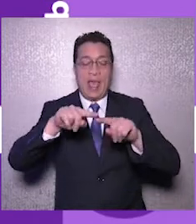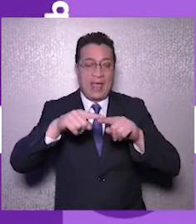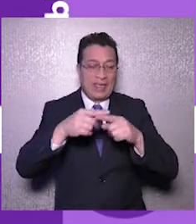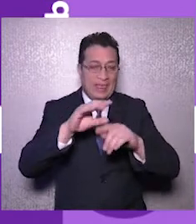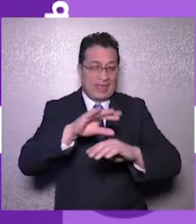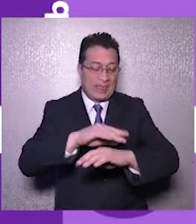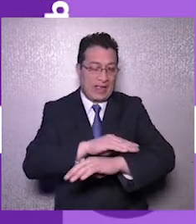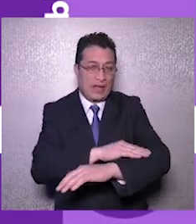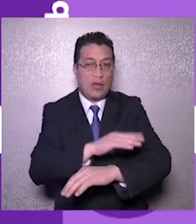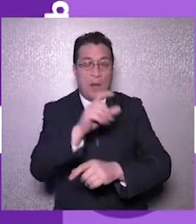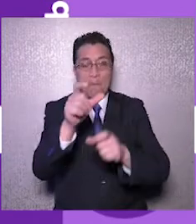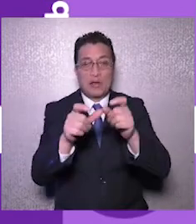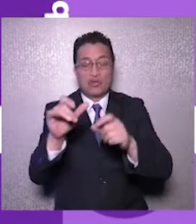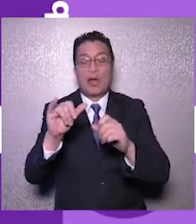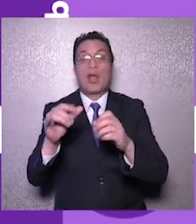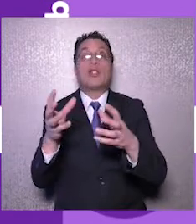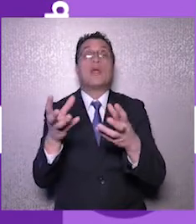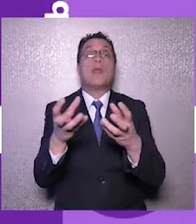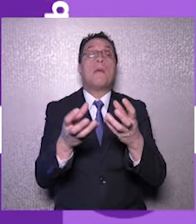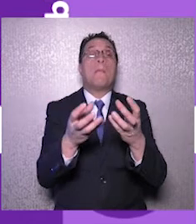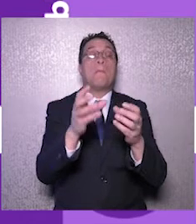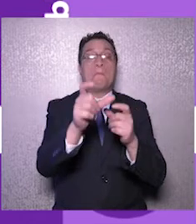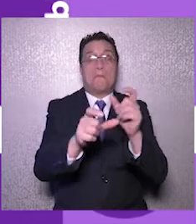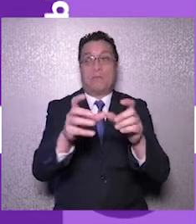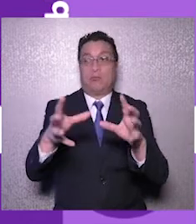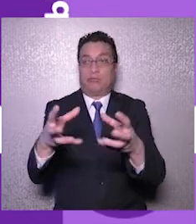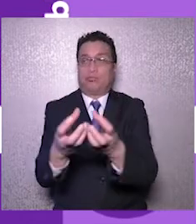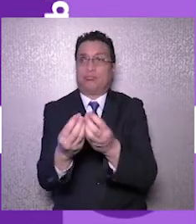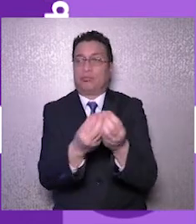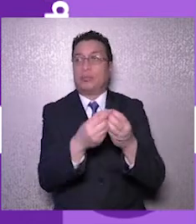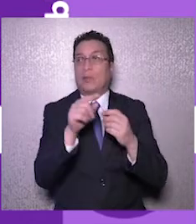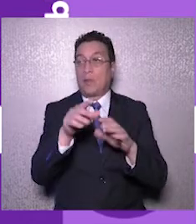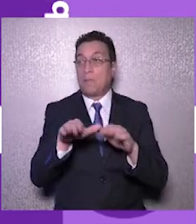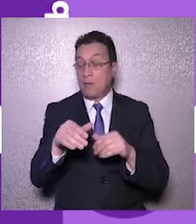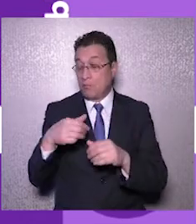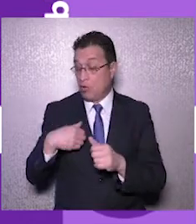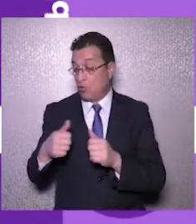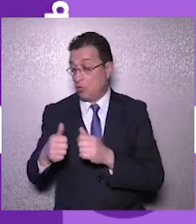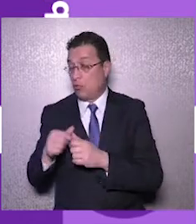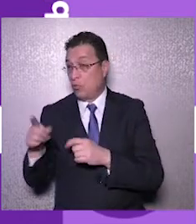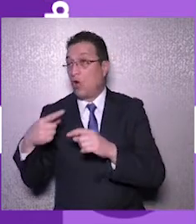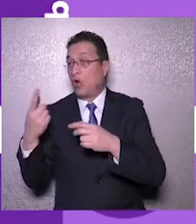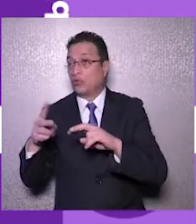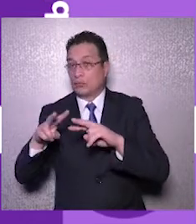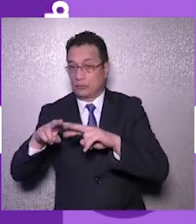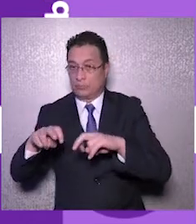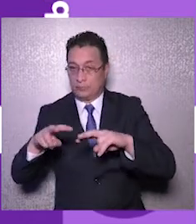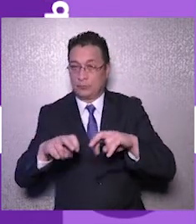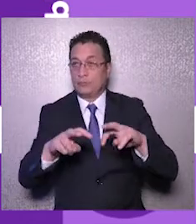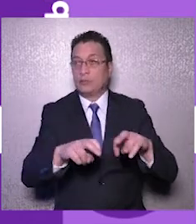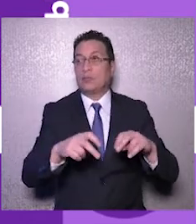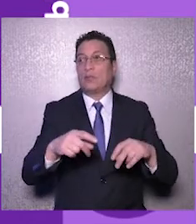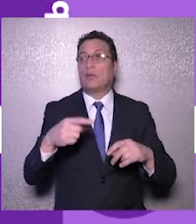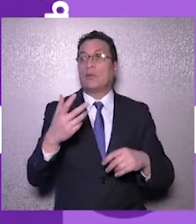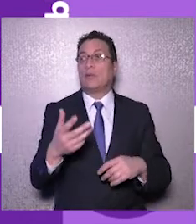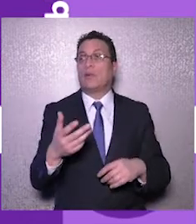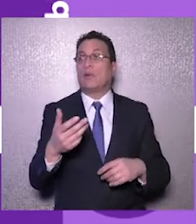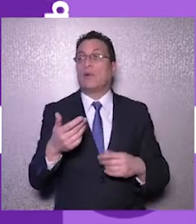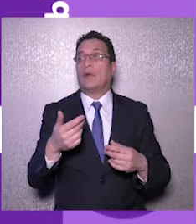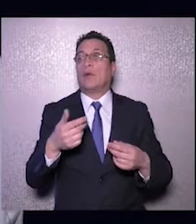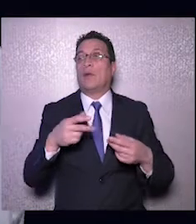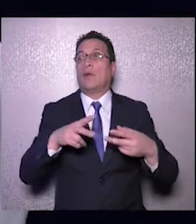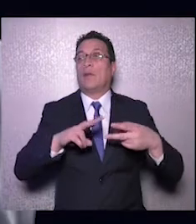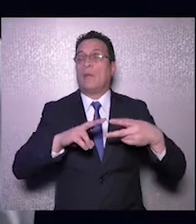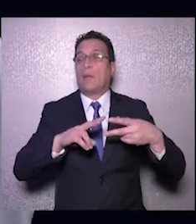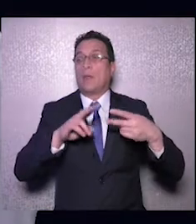personas y poblaciones. En la bioinformática, mis colegas se dedican a hacer análisis de microarrays, secuenciaciones genéticas.